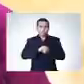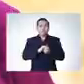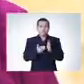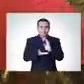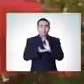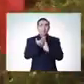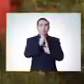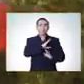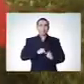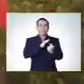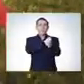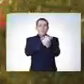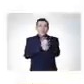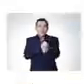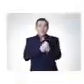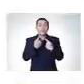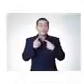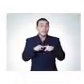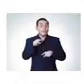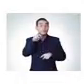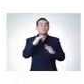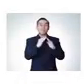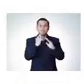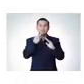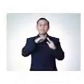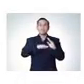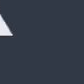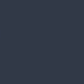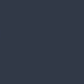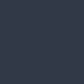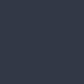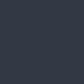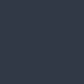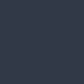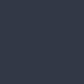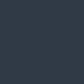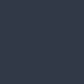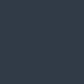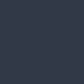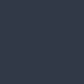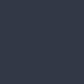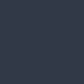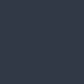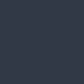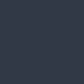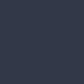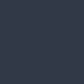salir adelante y más fuertes. Pero tienes que quedarte en casa. Gobierno de El Salvador.